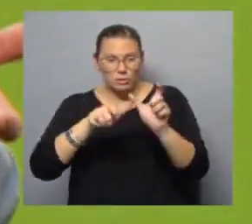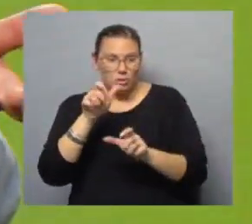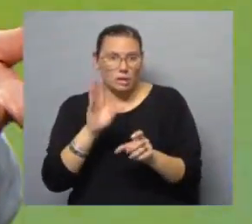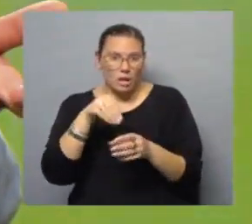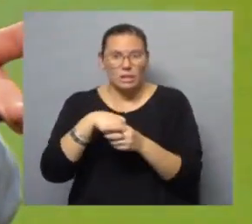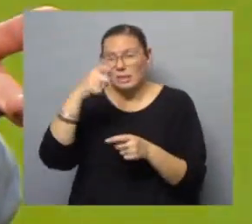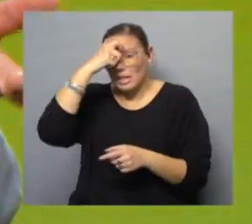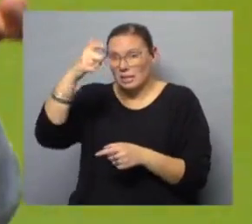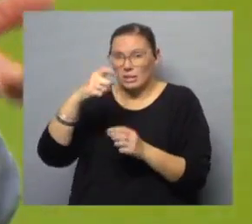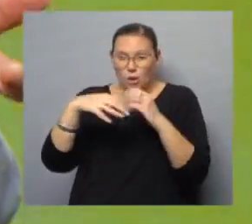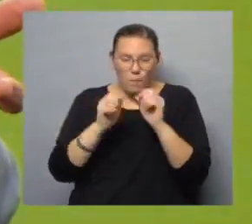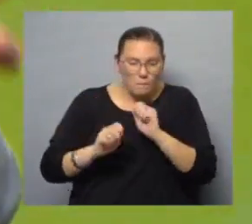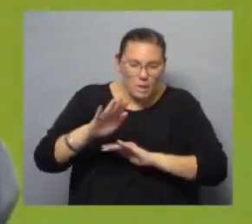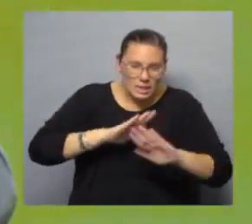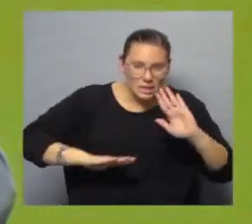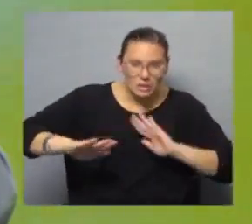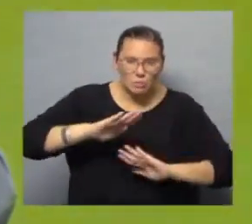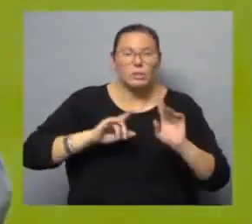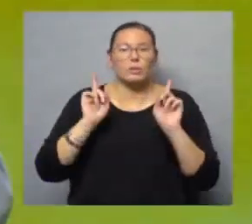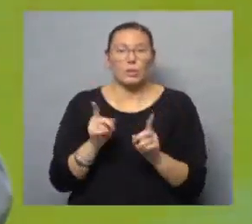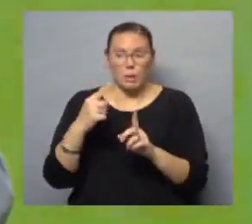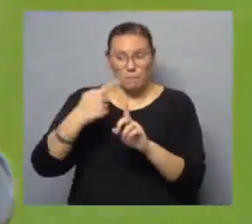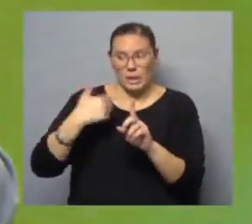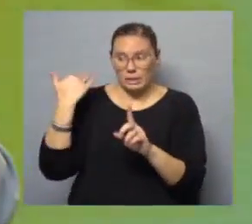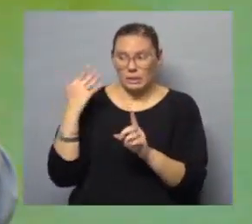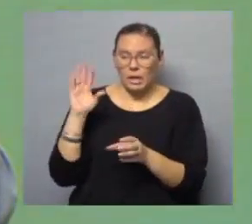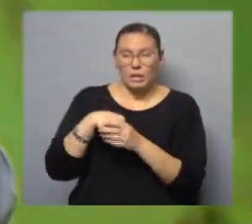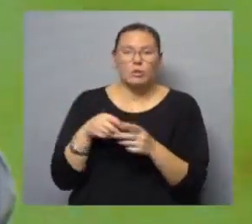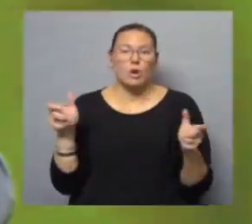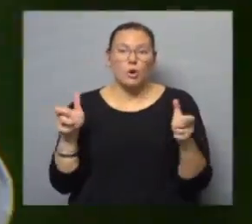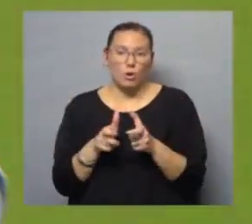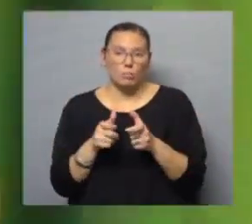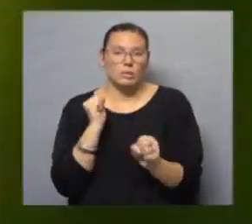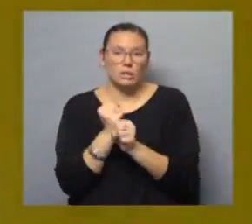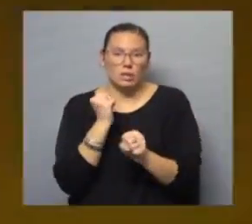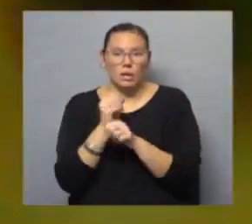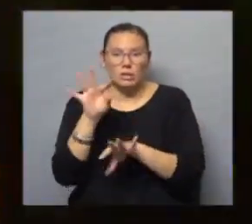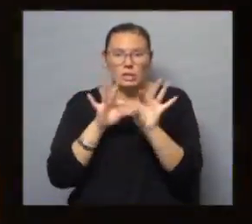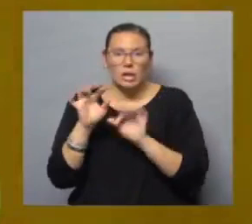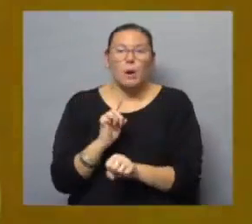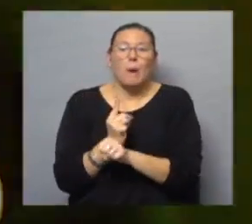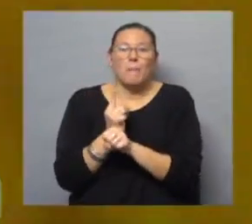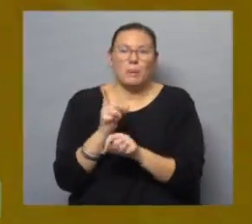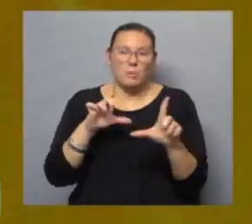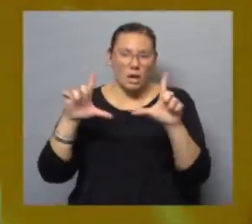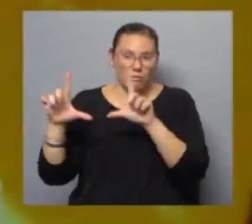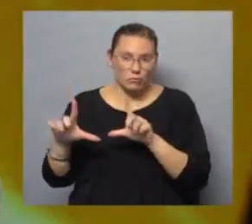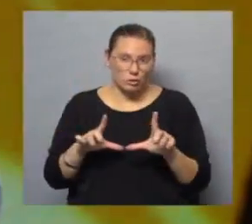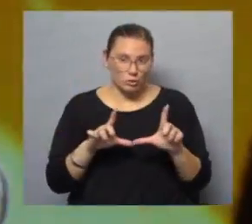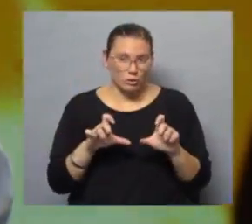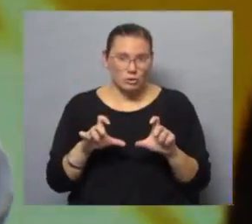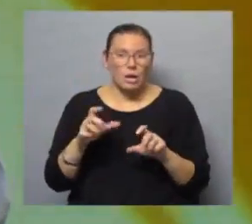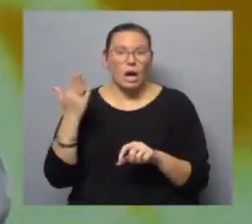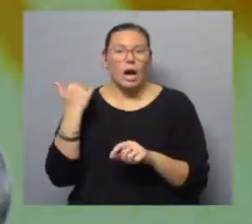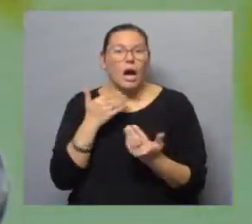parte técnica del telescopio, y además en estos meses integró el comité que trabajó en la selección de las primeras fotos. Como decíamos,